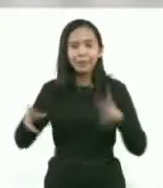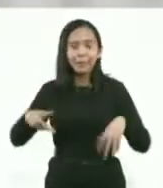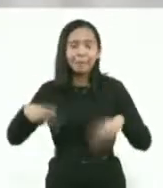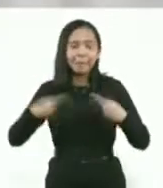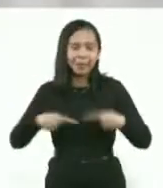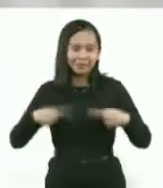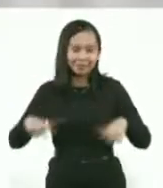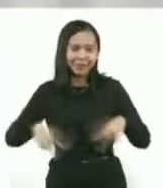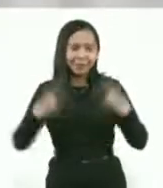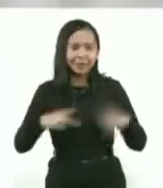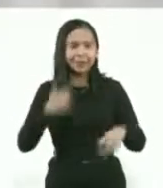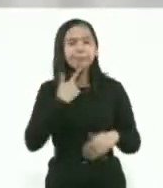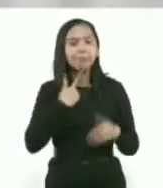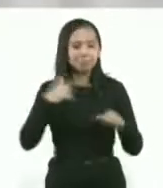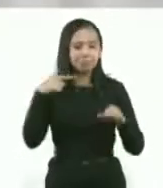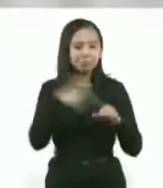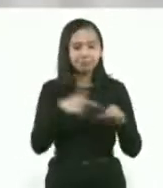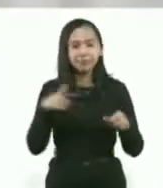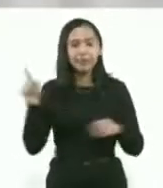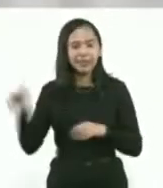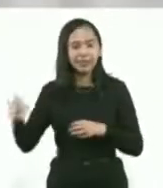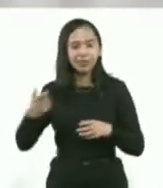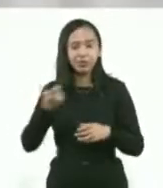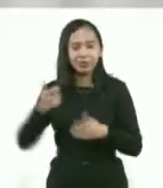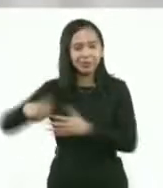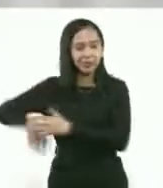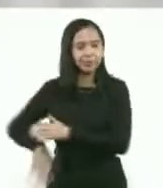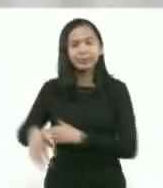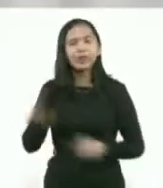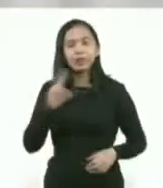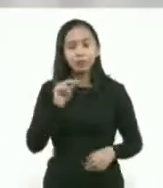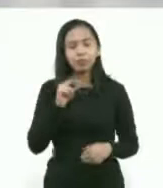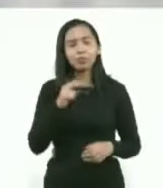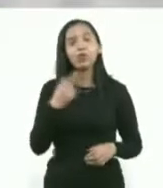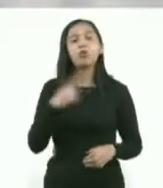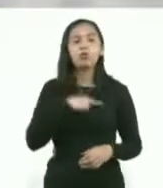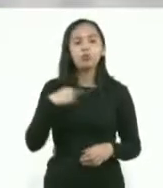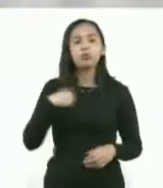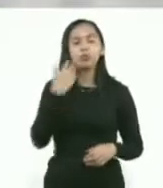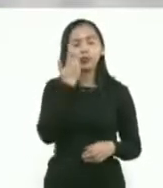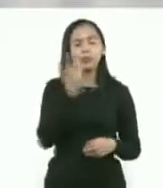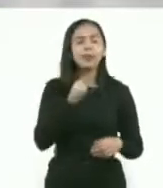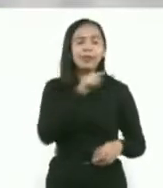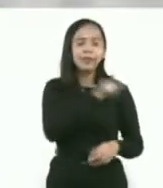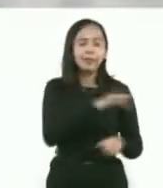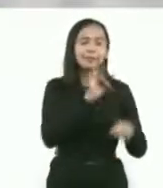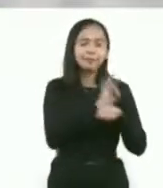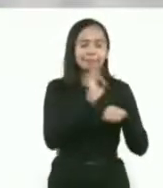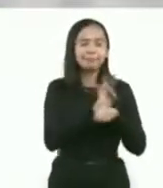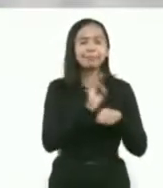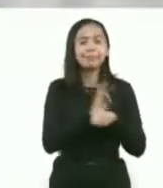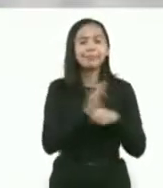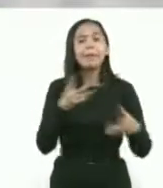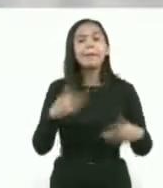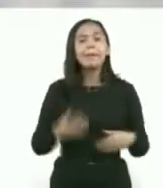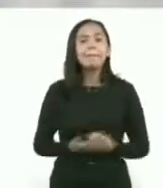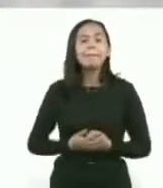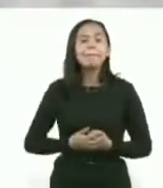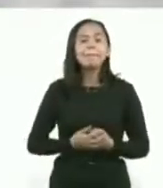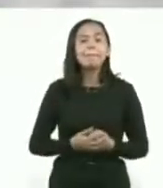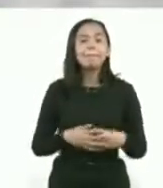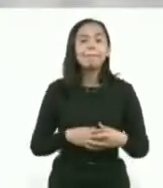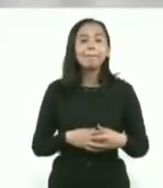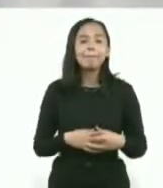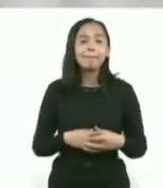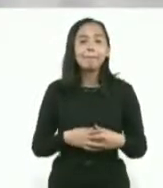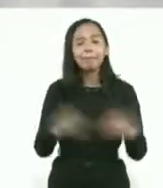a diferencia del gas LP. En el gas LP tenemos 145 regiones con precios